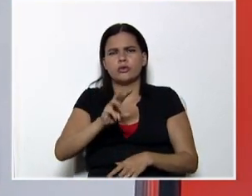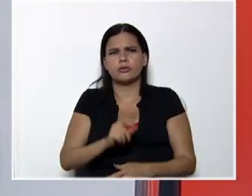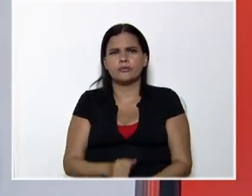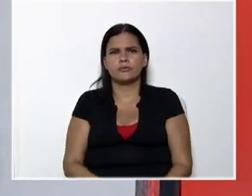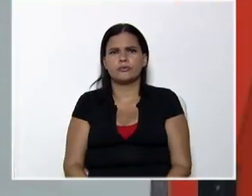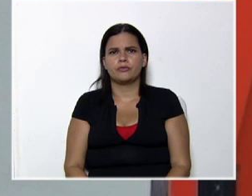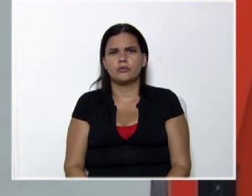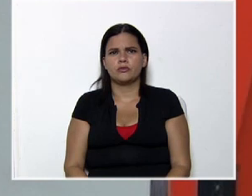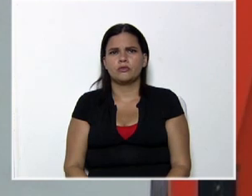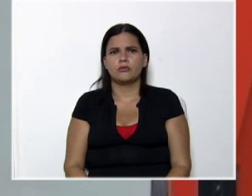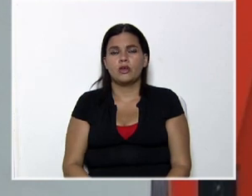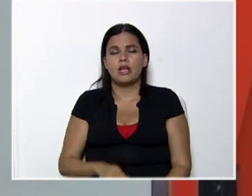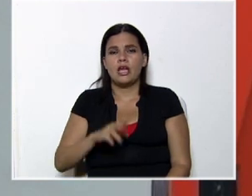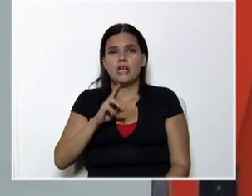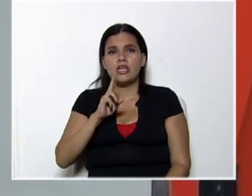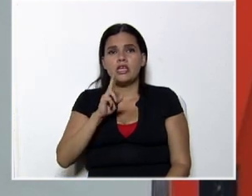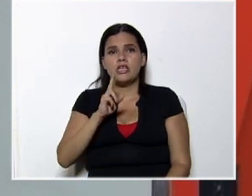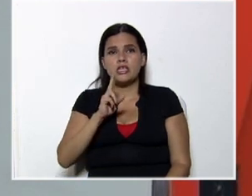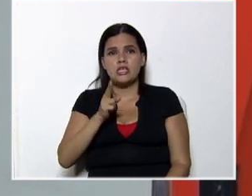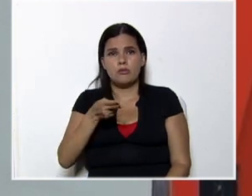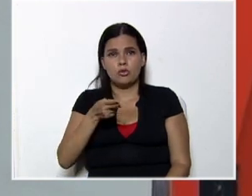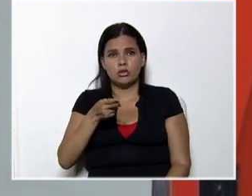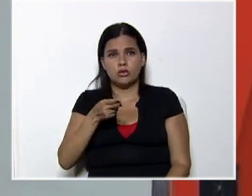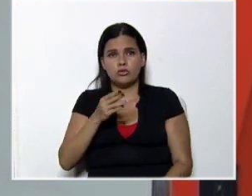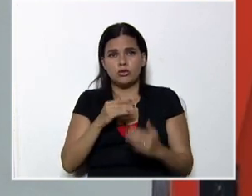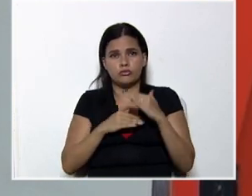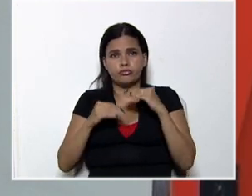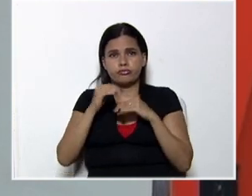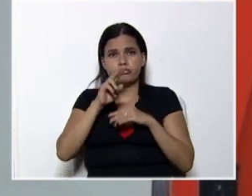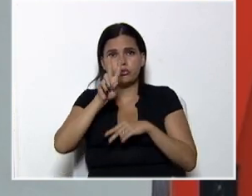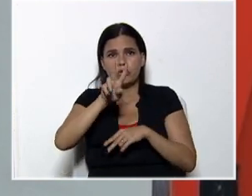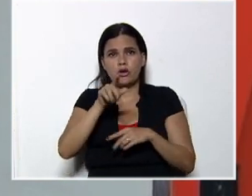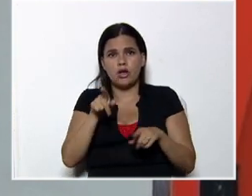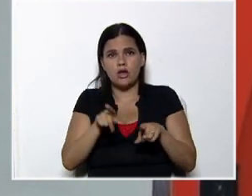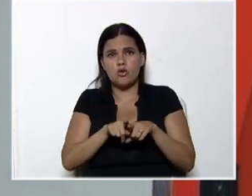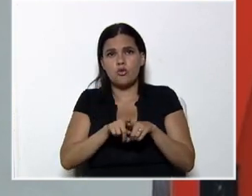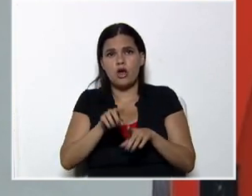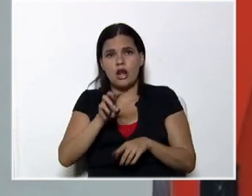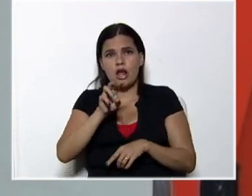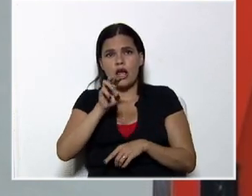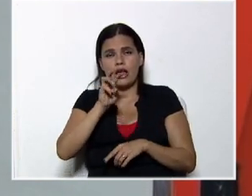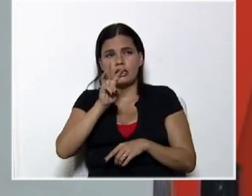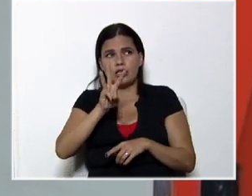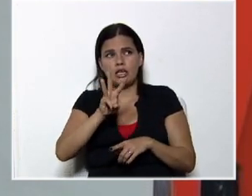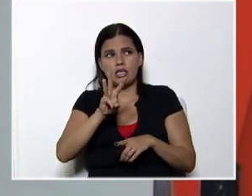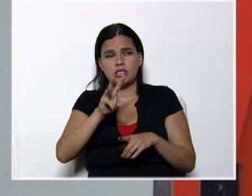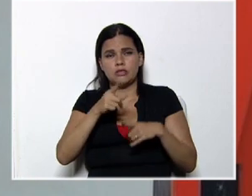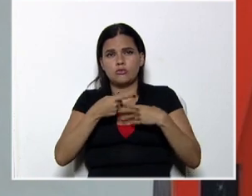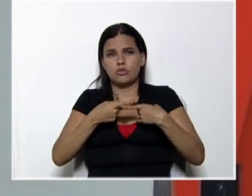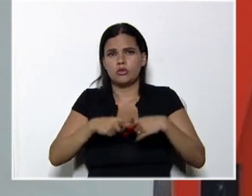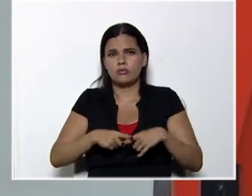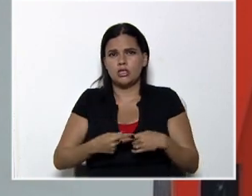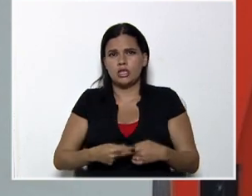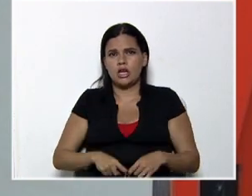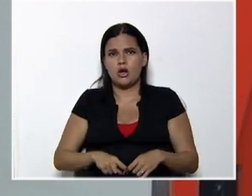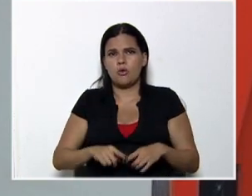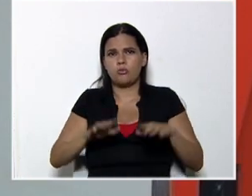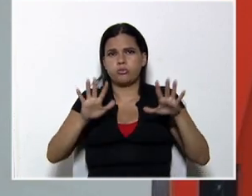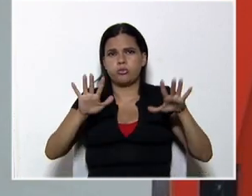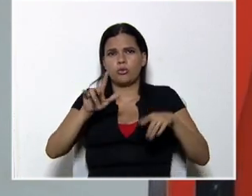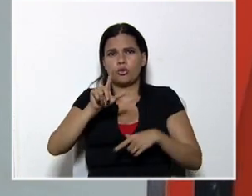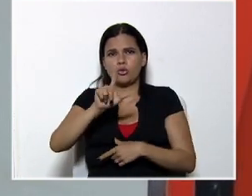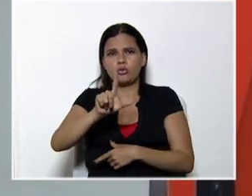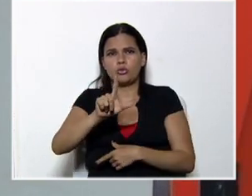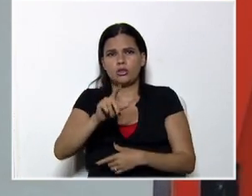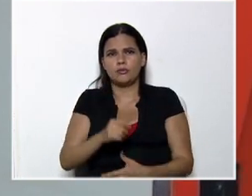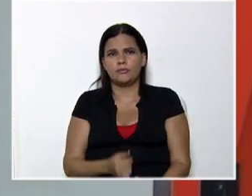hipotenusa al cuadrado es igual a 3 por 12. La